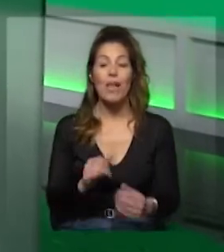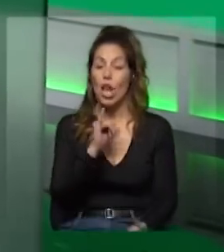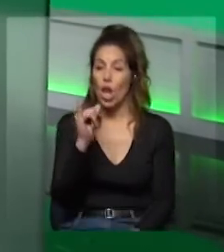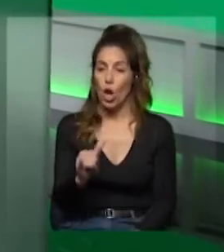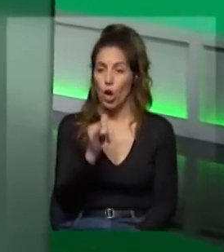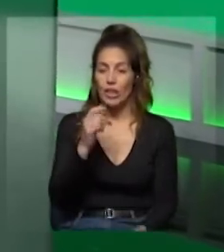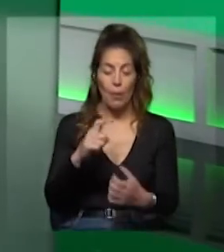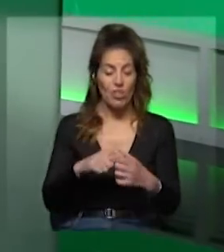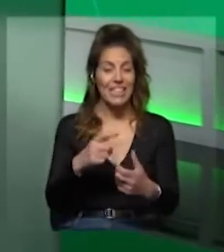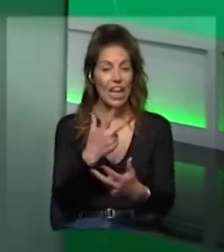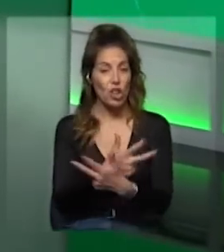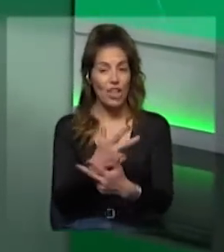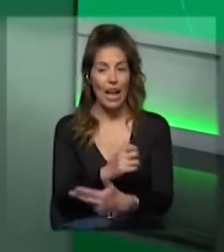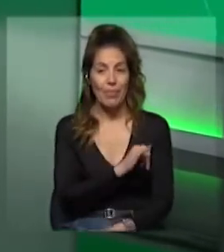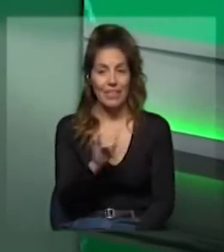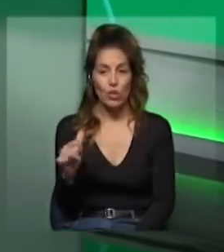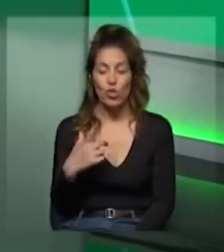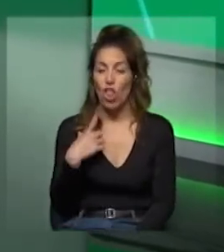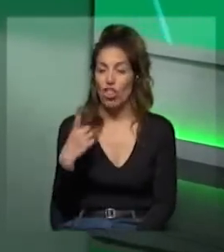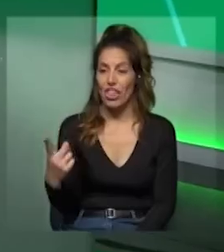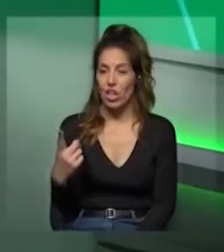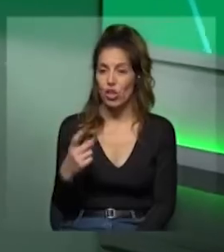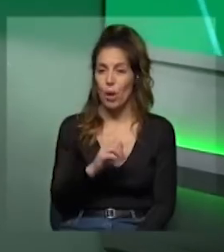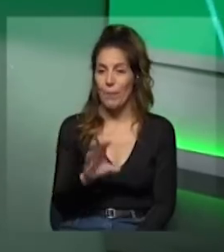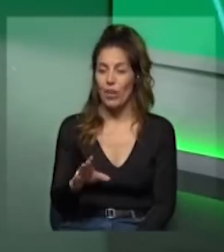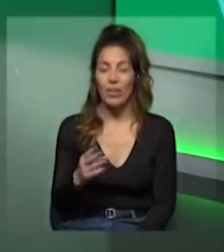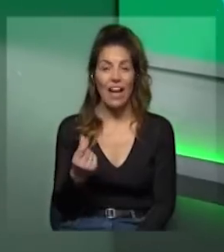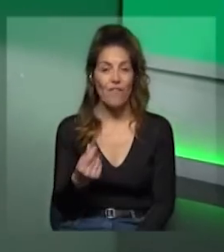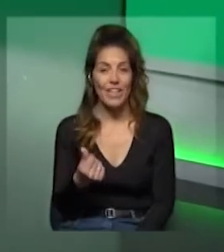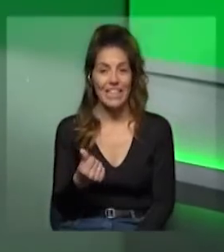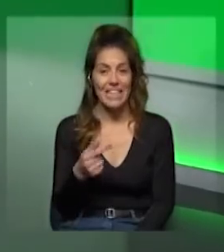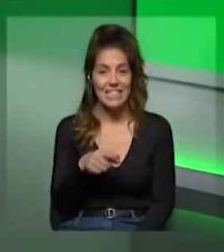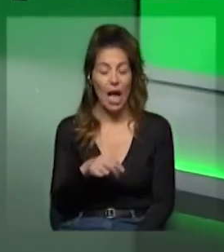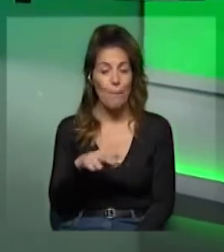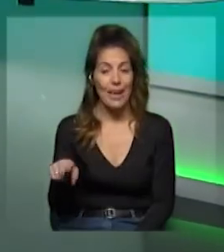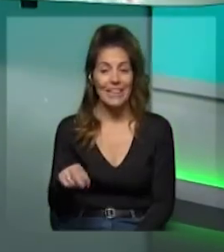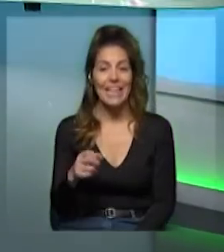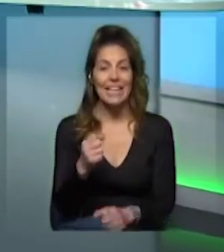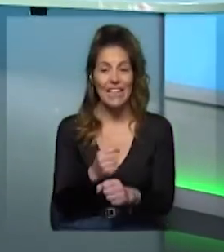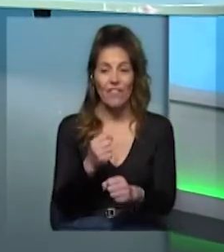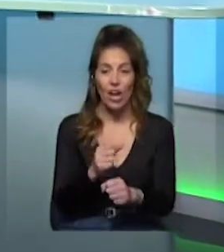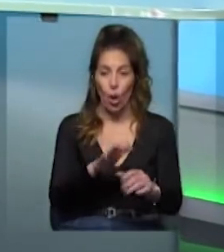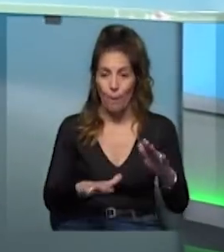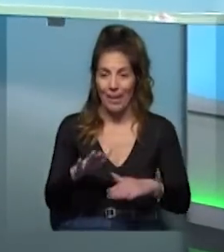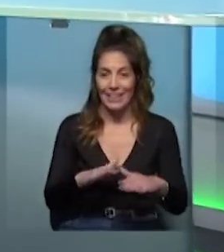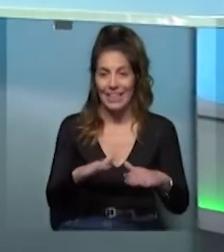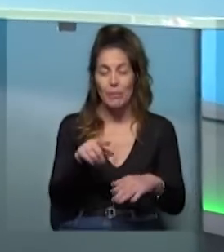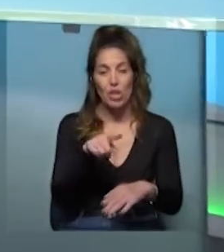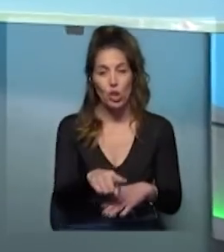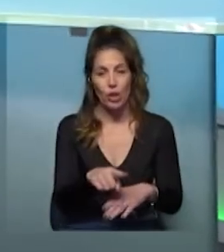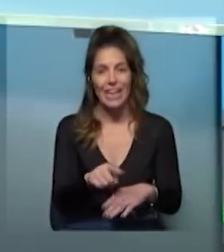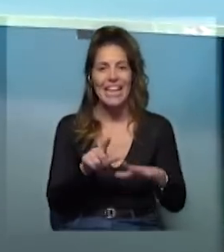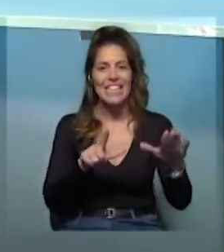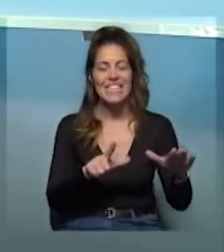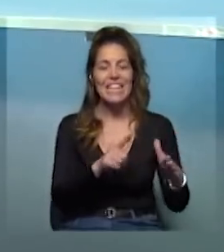que el sindicato de ancap denunció que el directorio perjudica las finanzas del ente al mantener los trabajos de mantenimiento en la refinería entre las